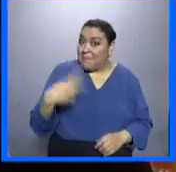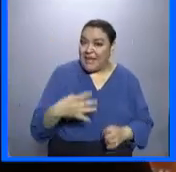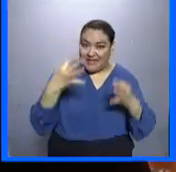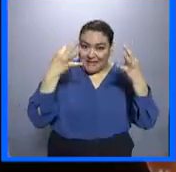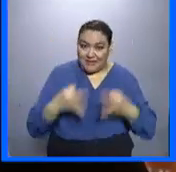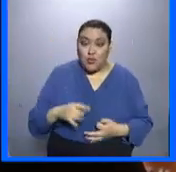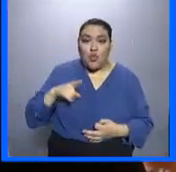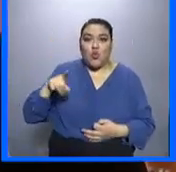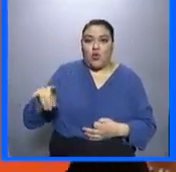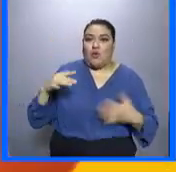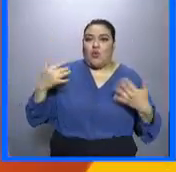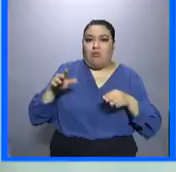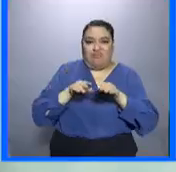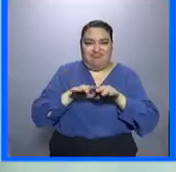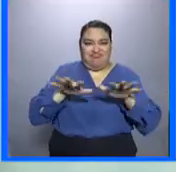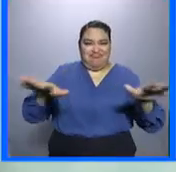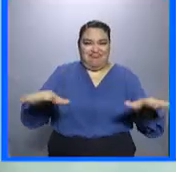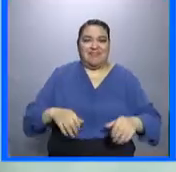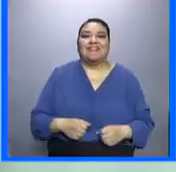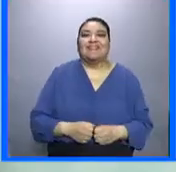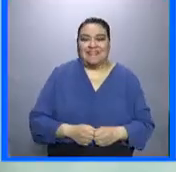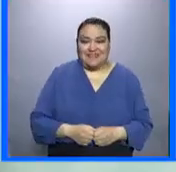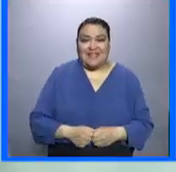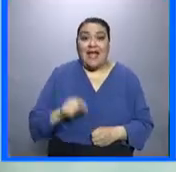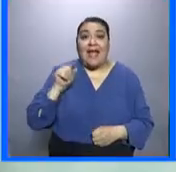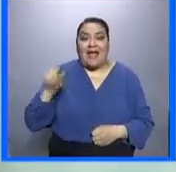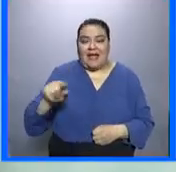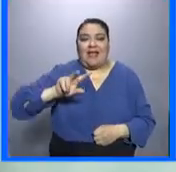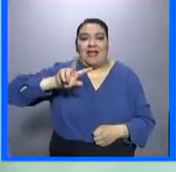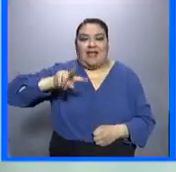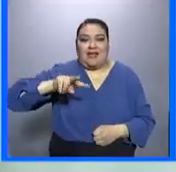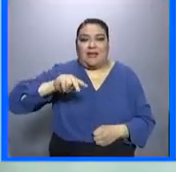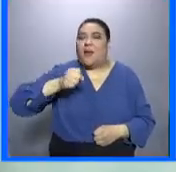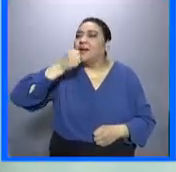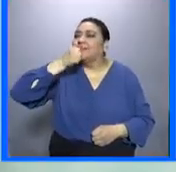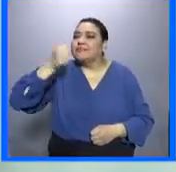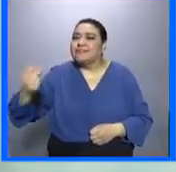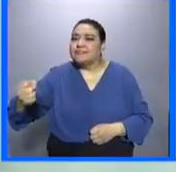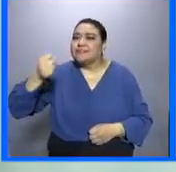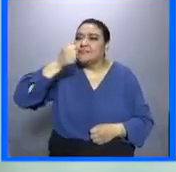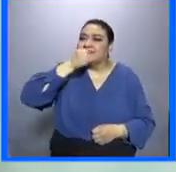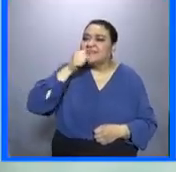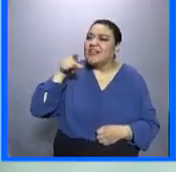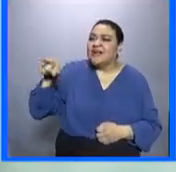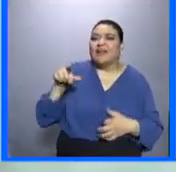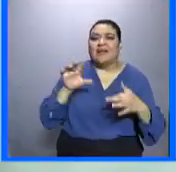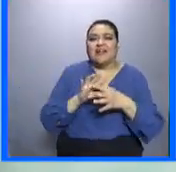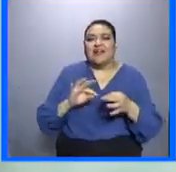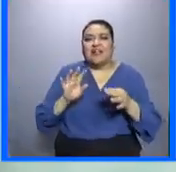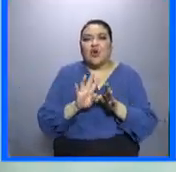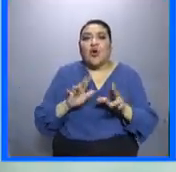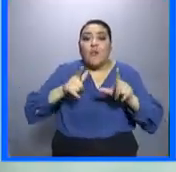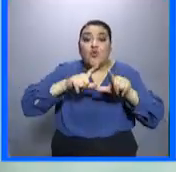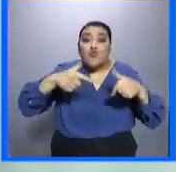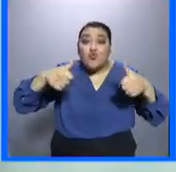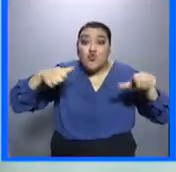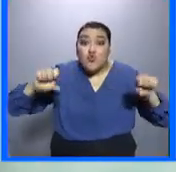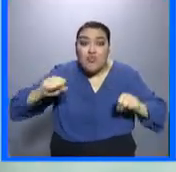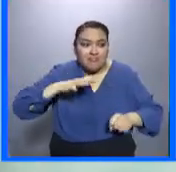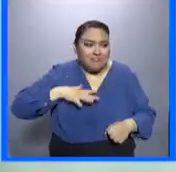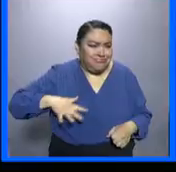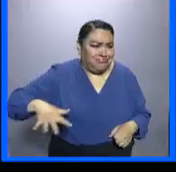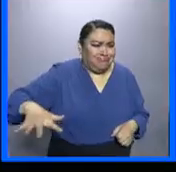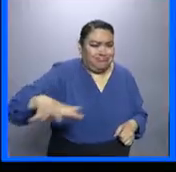con más impacto en los medios públicos. En este programa de entrevistas, que dan cuenta del universo lingüístico y de